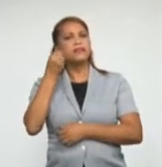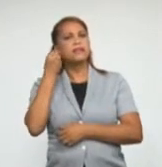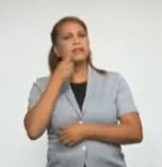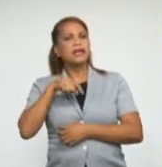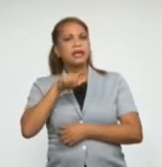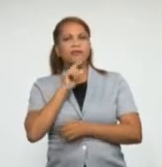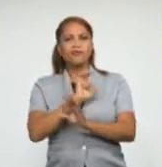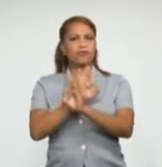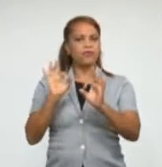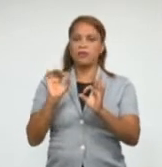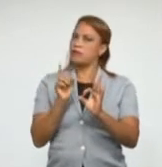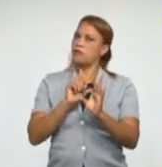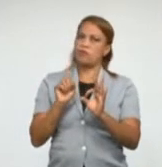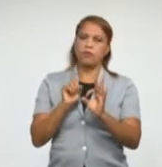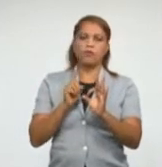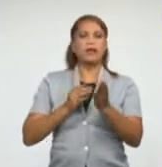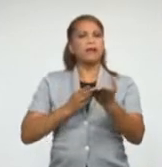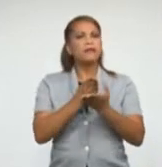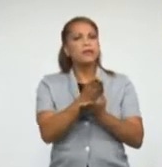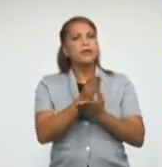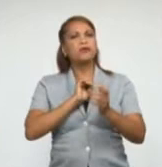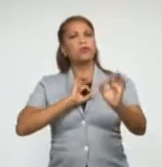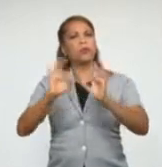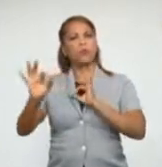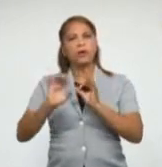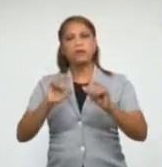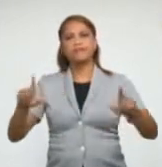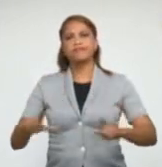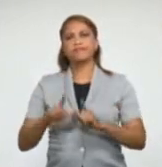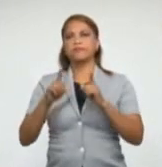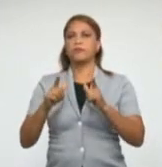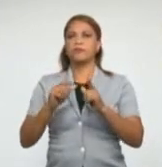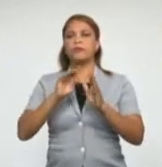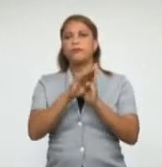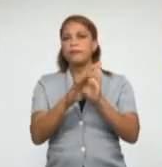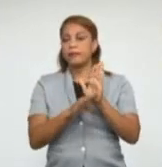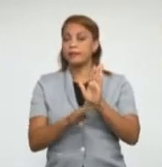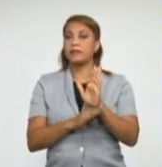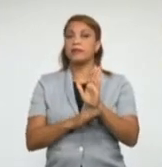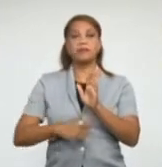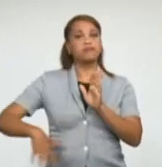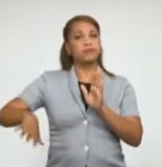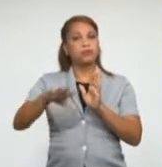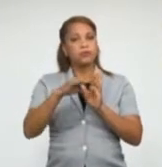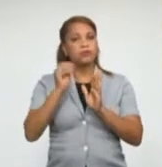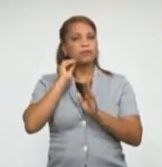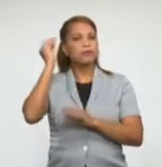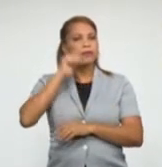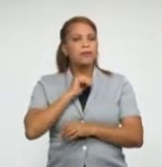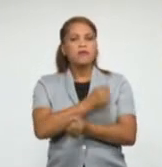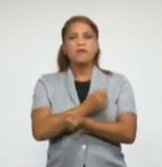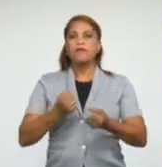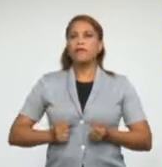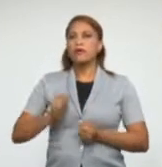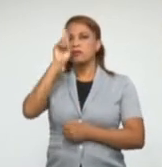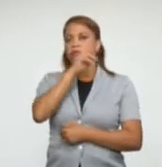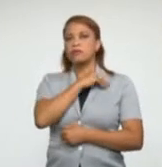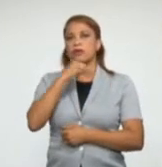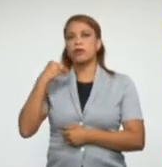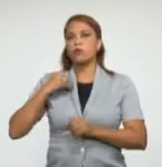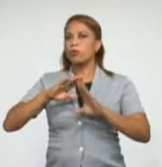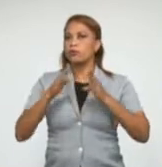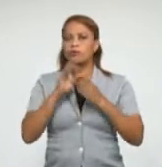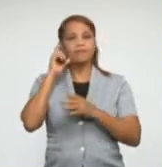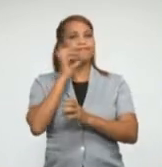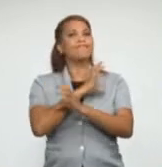suficiente para controlar el virus? Para nada. Realmente el esfuerzo que han hecho nuestros científicos,